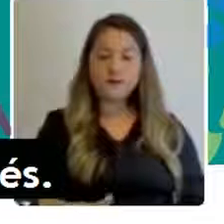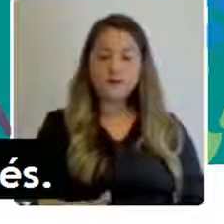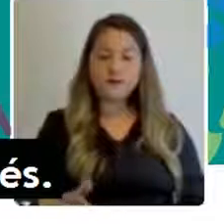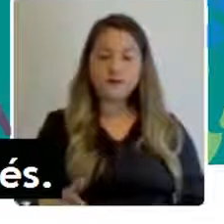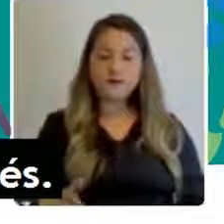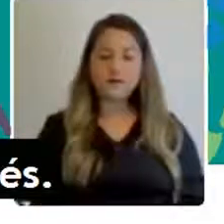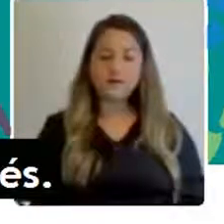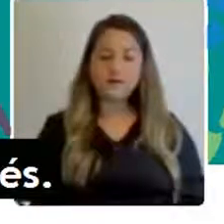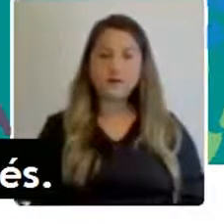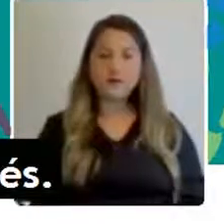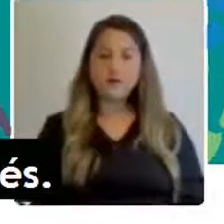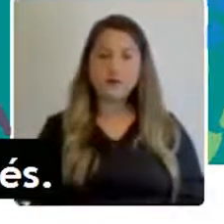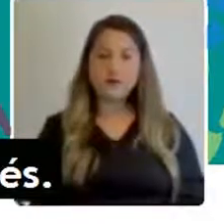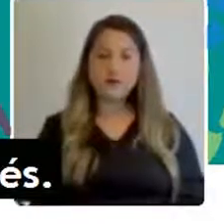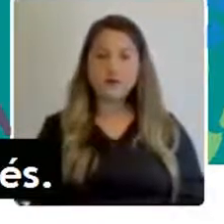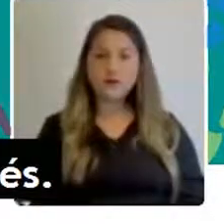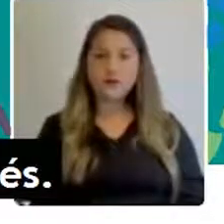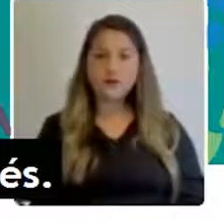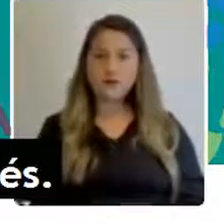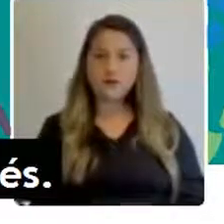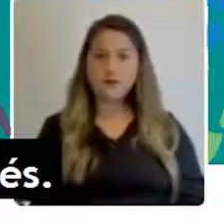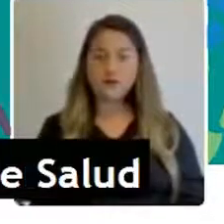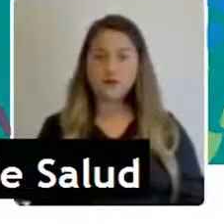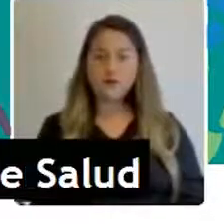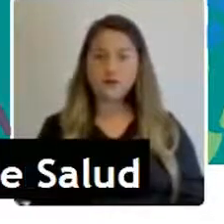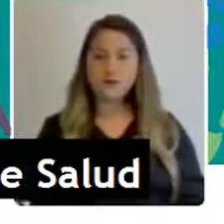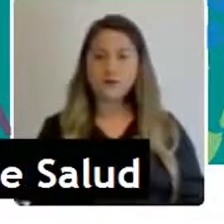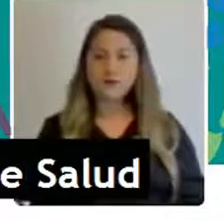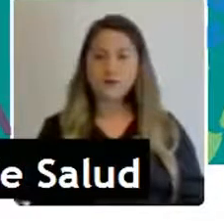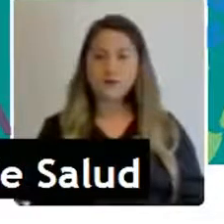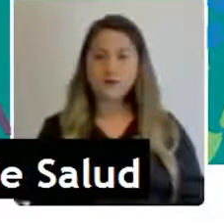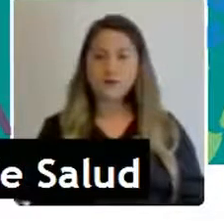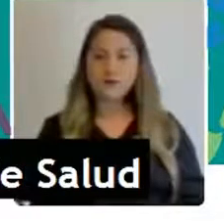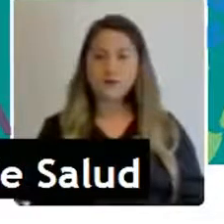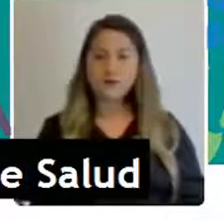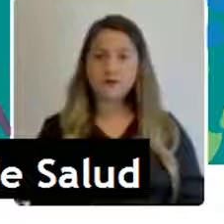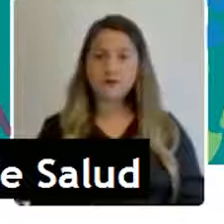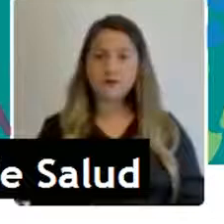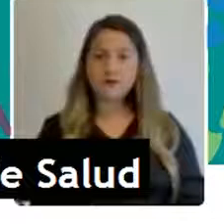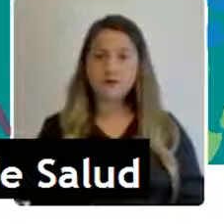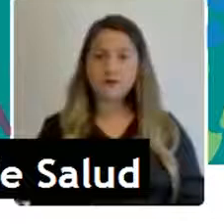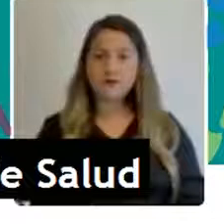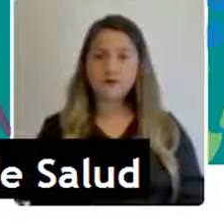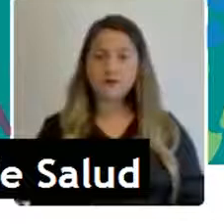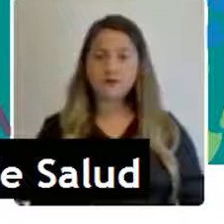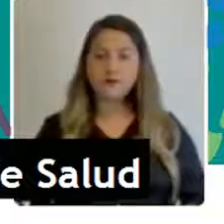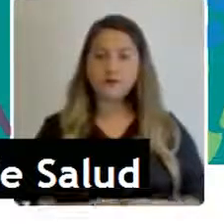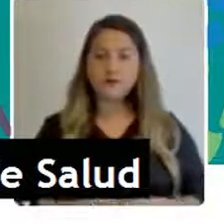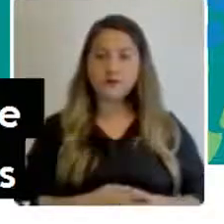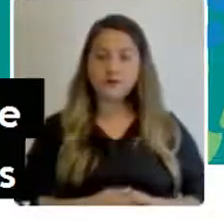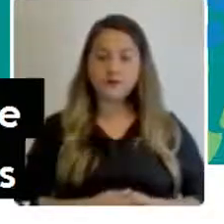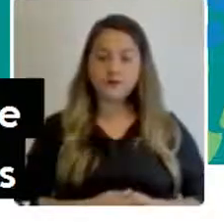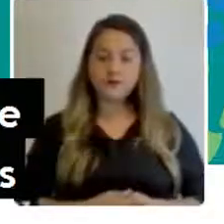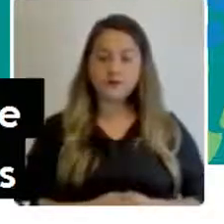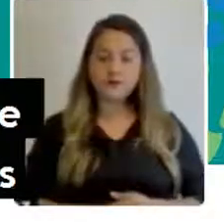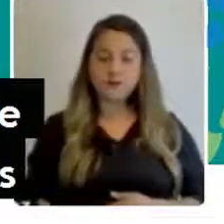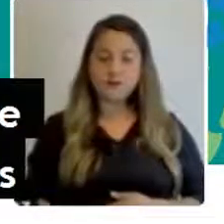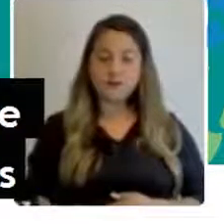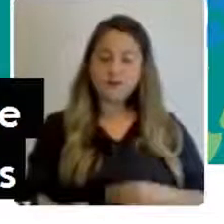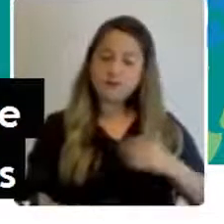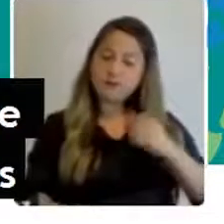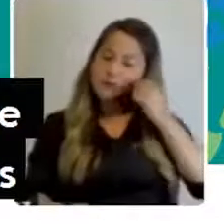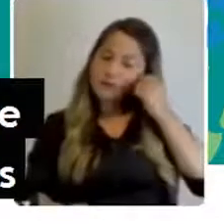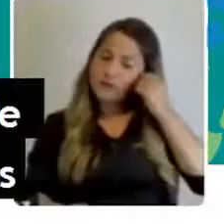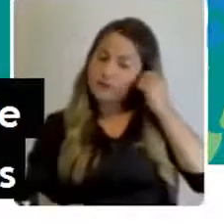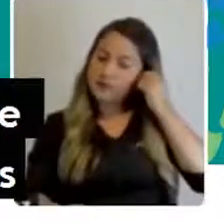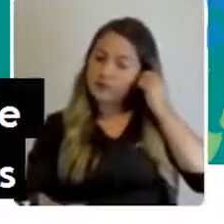solo mencionar mis conflictos de interés. Durante los últimos 3 años he recibido financiamiento del Ministerio de Salud y la Universidad Autónoma de